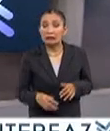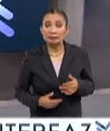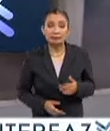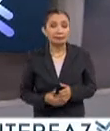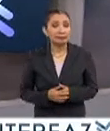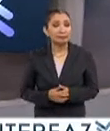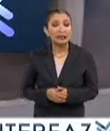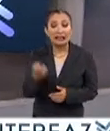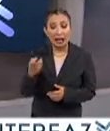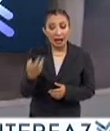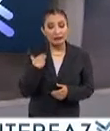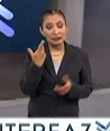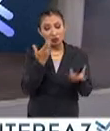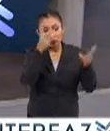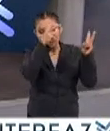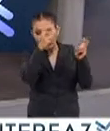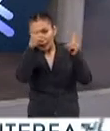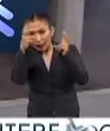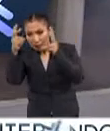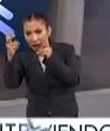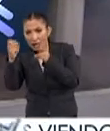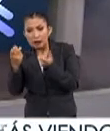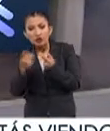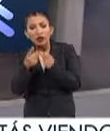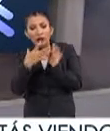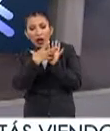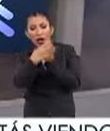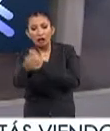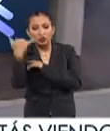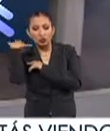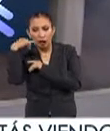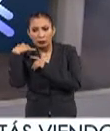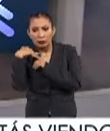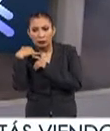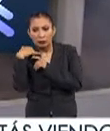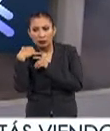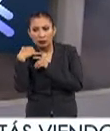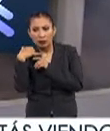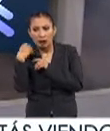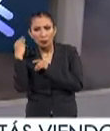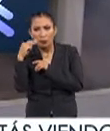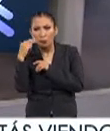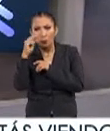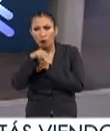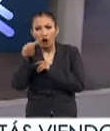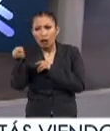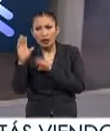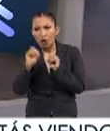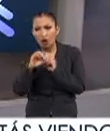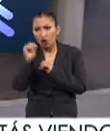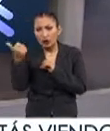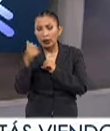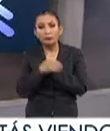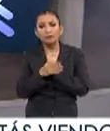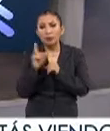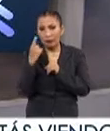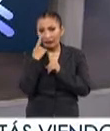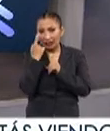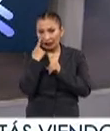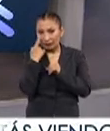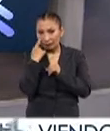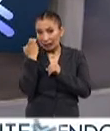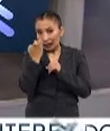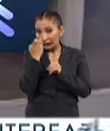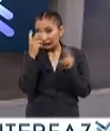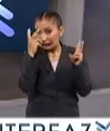alguna, esta programación, me gustaría preguntarle, ¿se replica en Yucatán, Morelia? Es otra cuestión. No, y ese